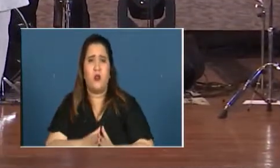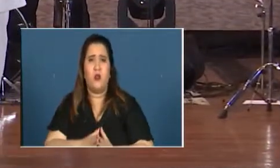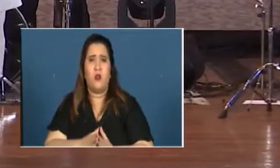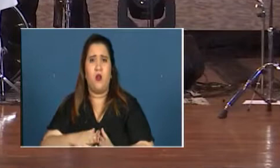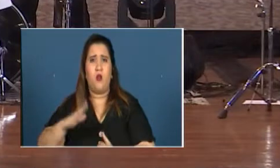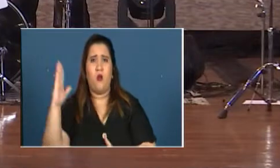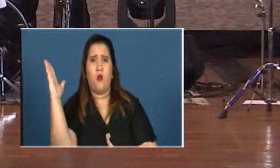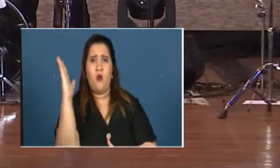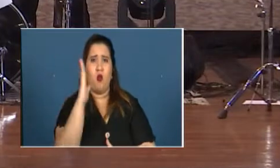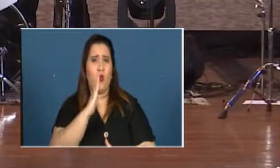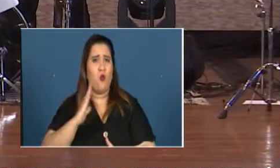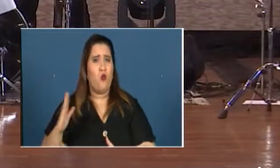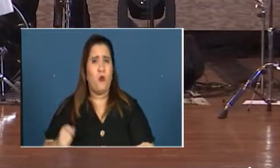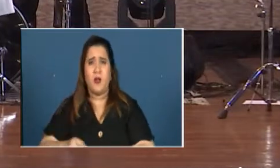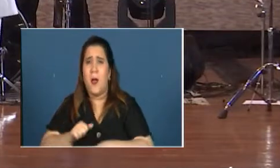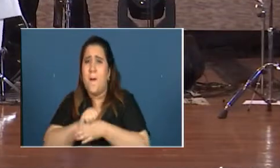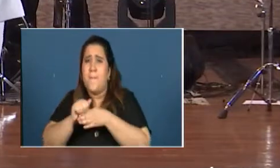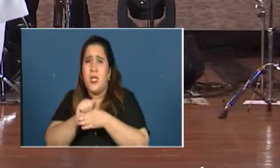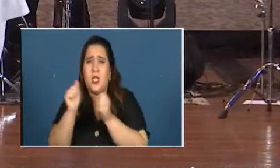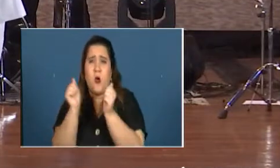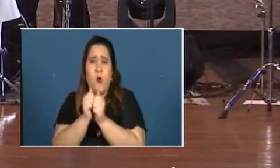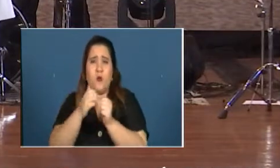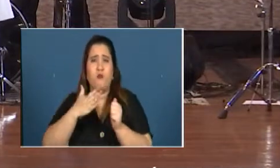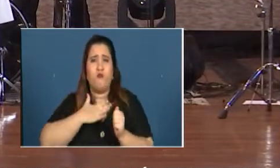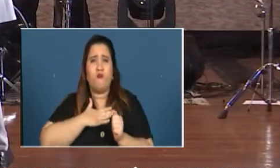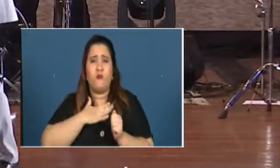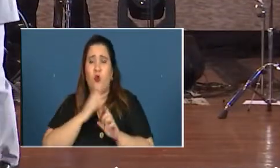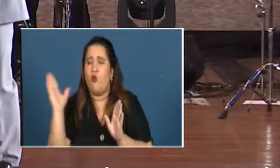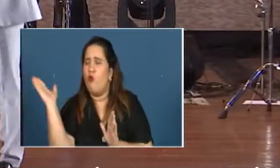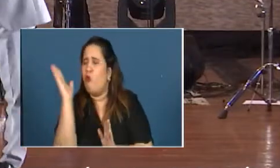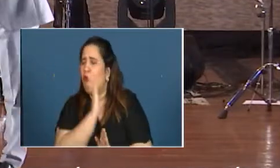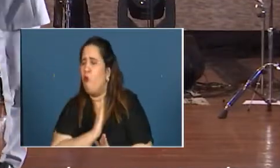Nunca había ensayado con nosotros. Nunca. Nunca.